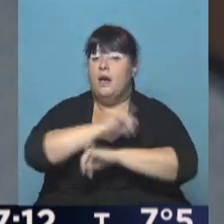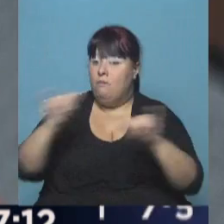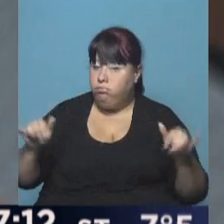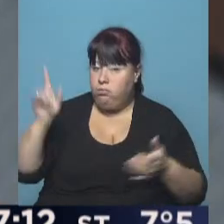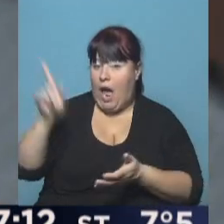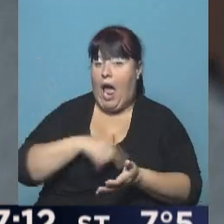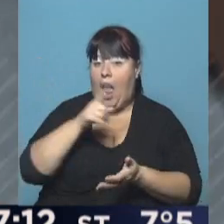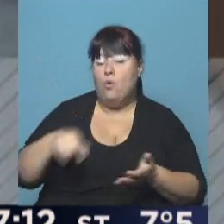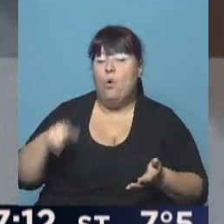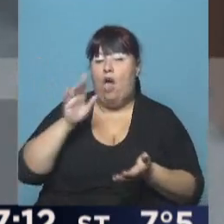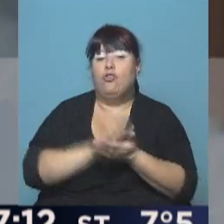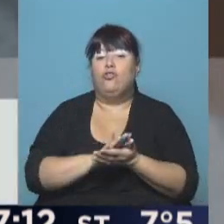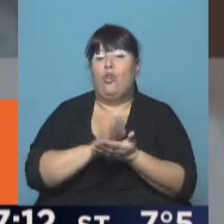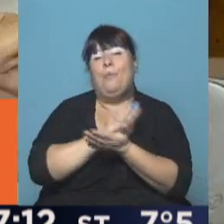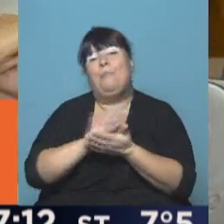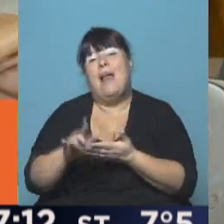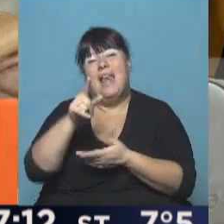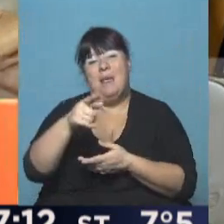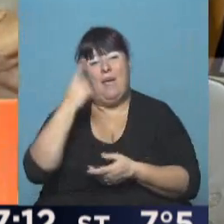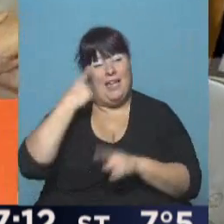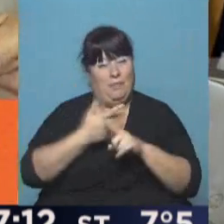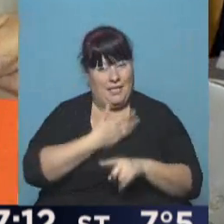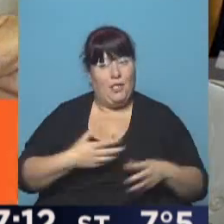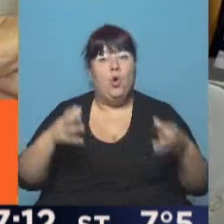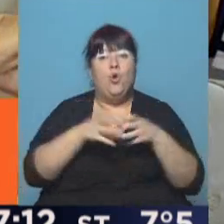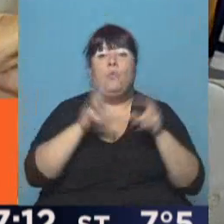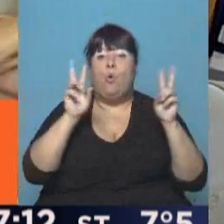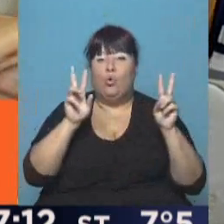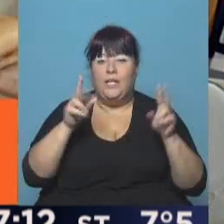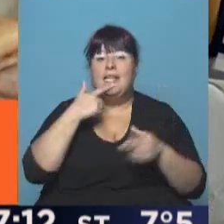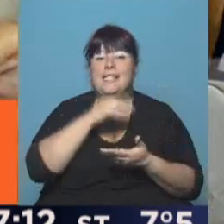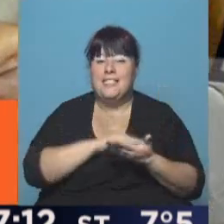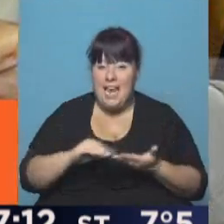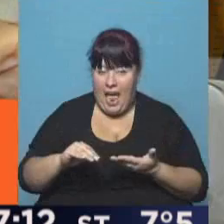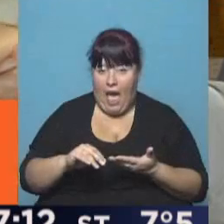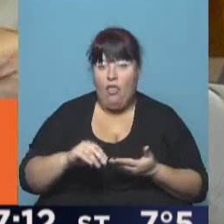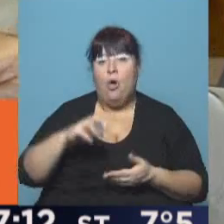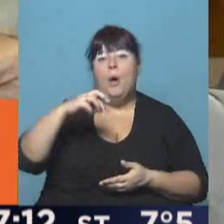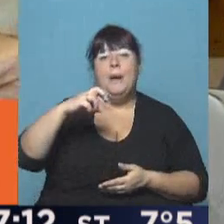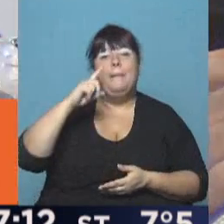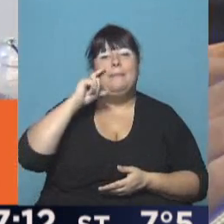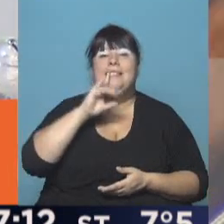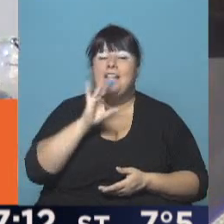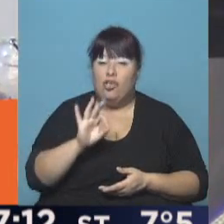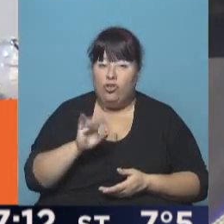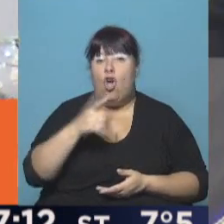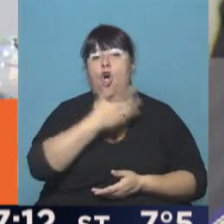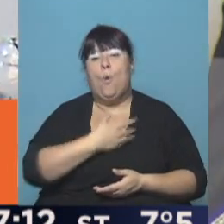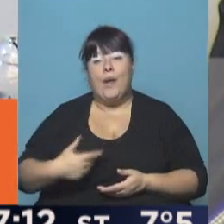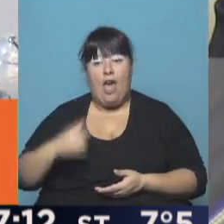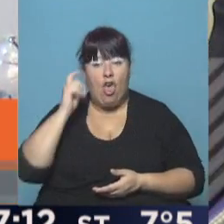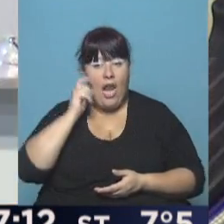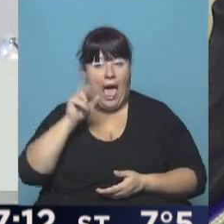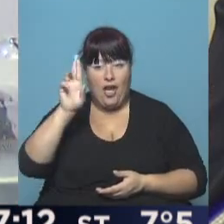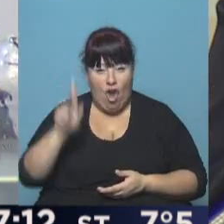la anulación del sobreseimiento del exmandatario el titular del bloque justicialista del senado miguel ángel pichetto y el gobernador de la